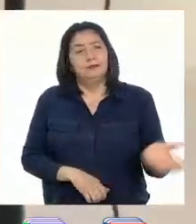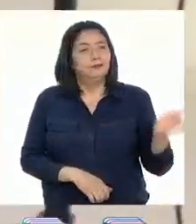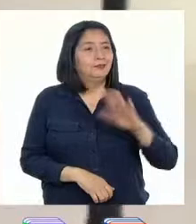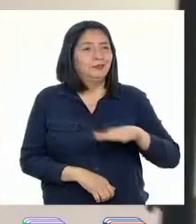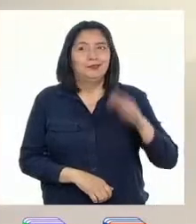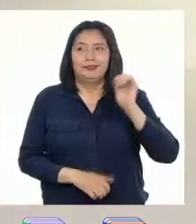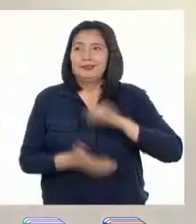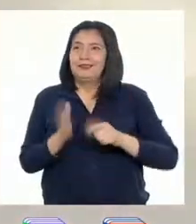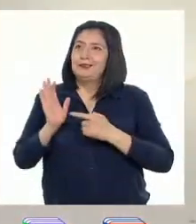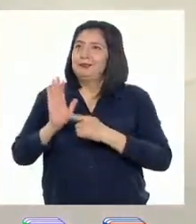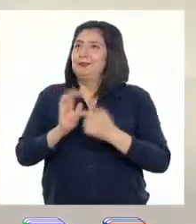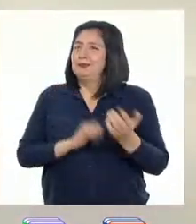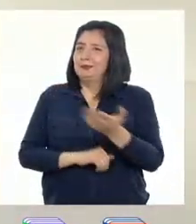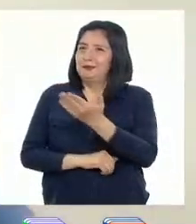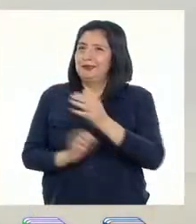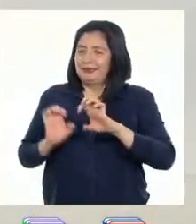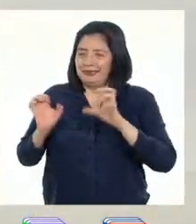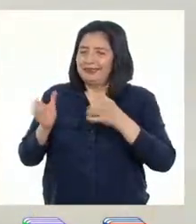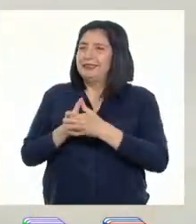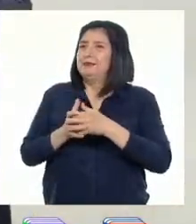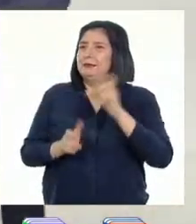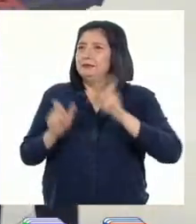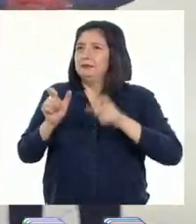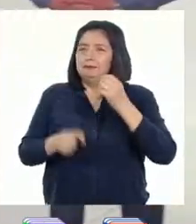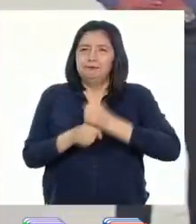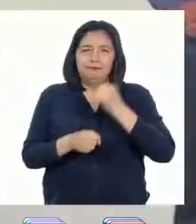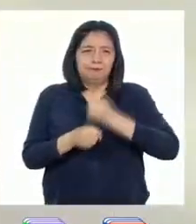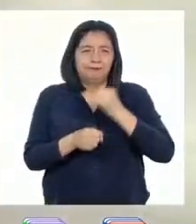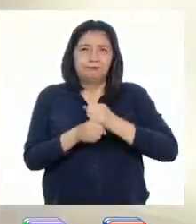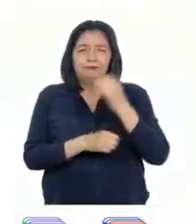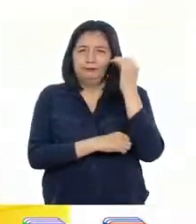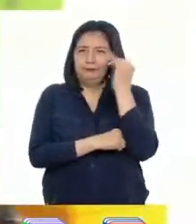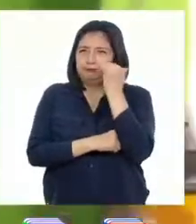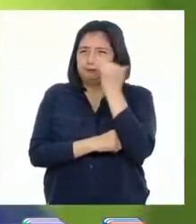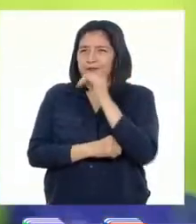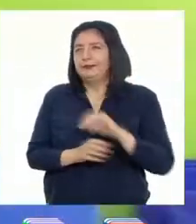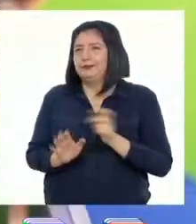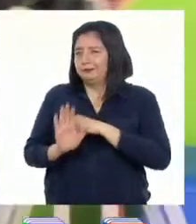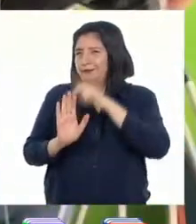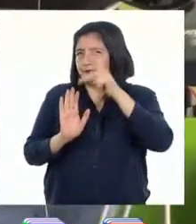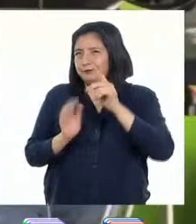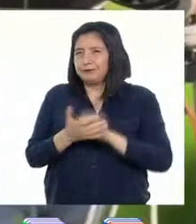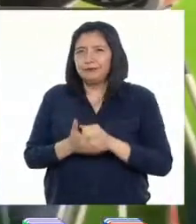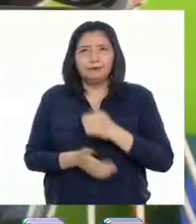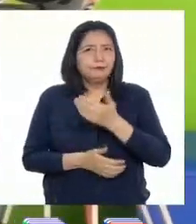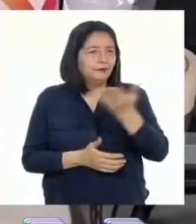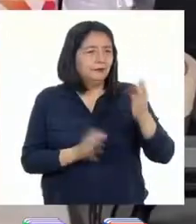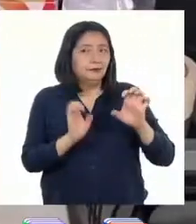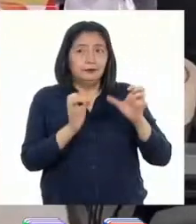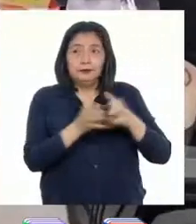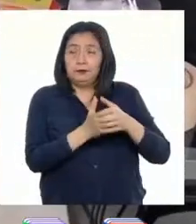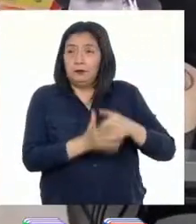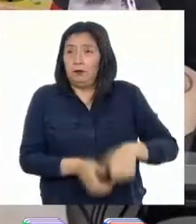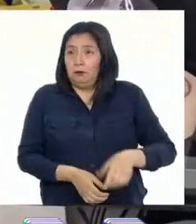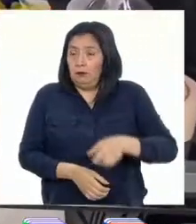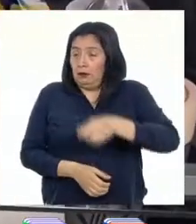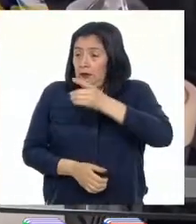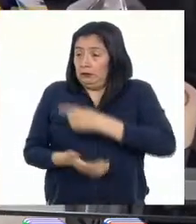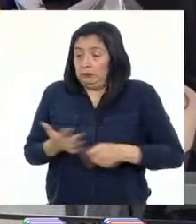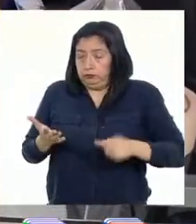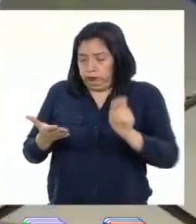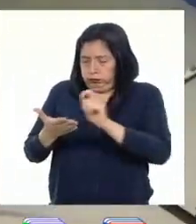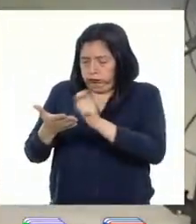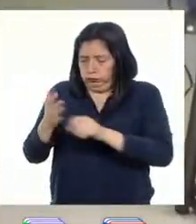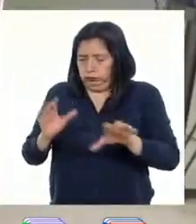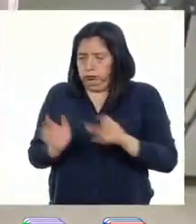Chicas y chicos, les presento al gran equipo de personas que trabajan en la grabación de nuestros programas. Tenemos el equipo de dirección,